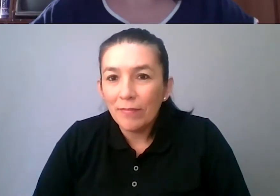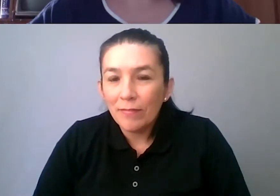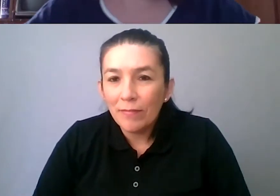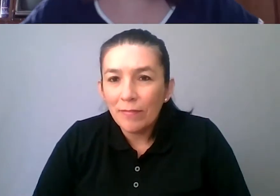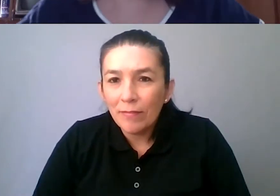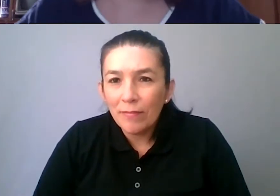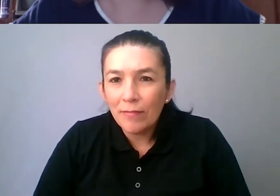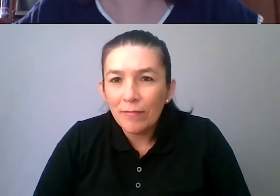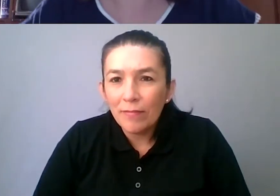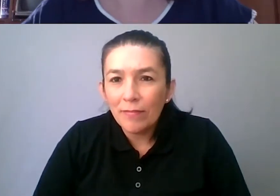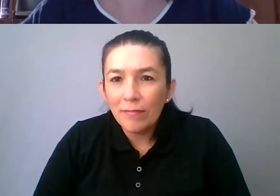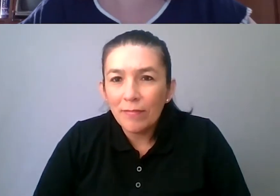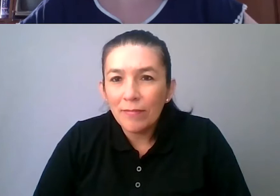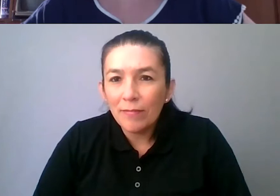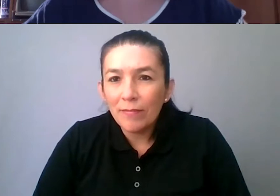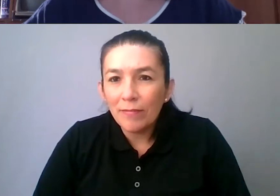Oh, Marcela, muy...